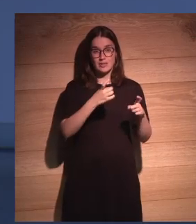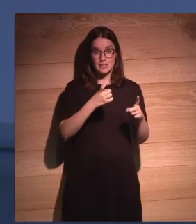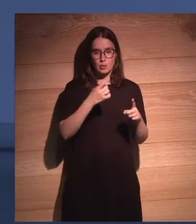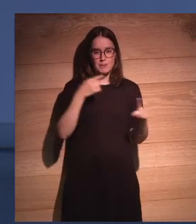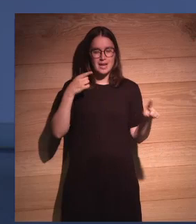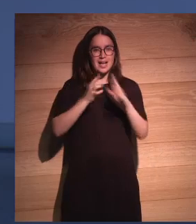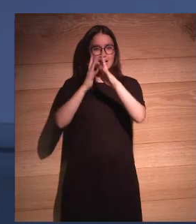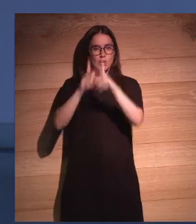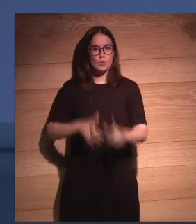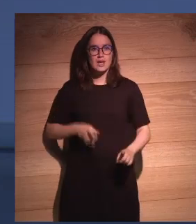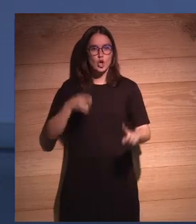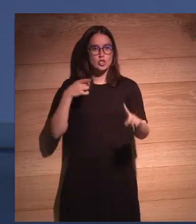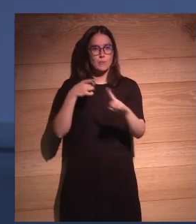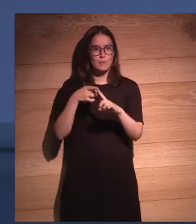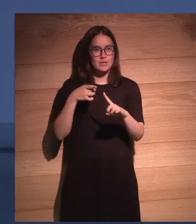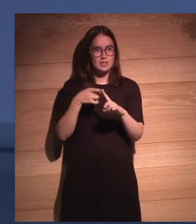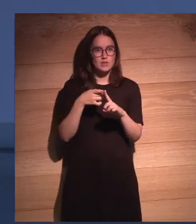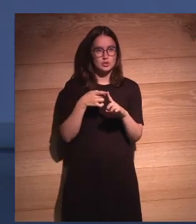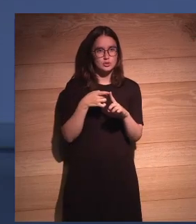objetivos de los